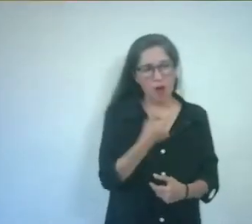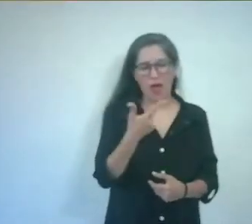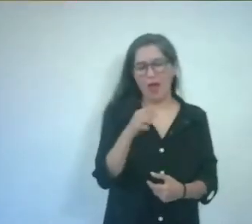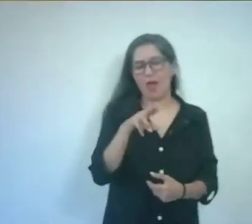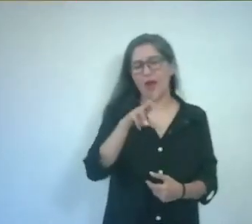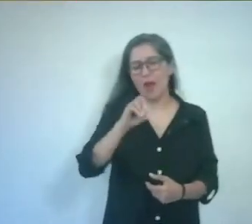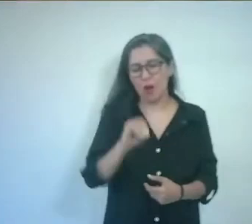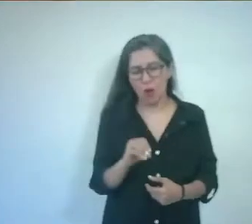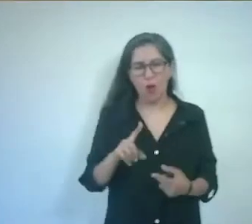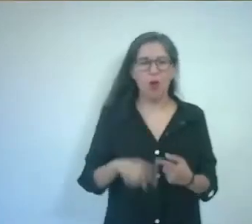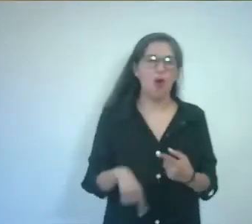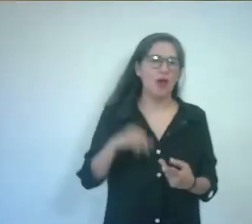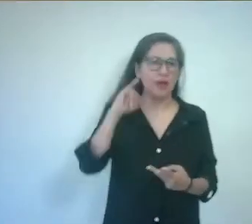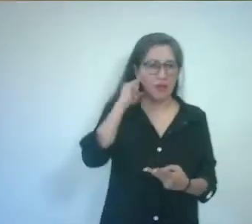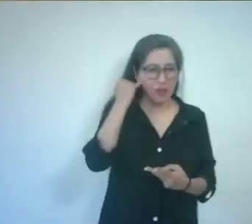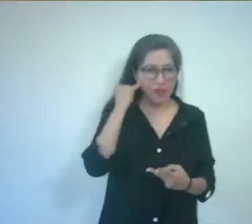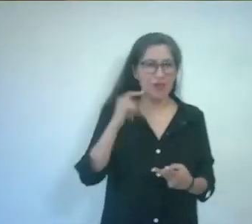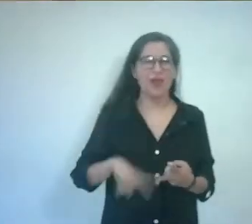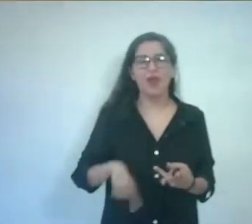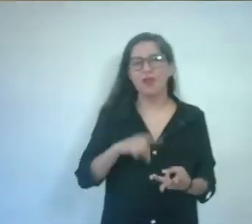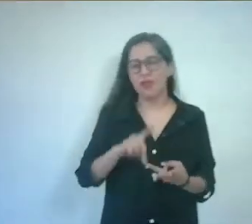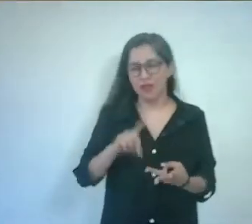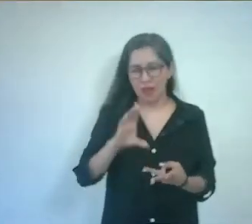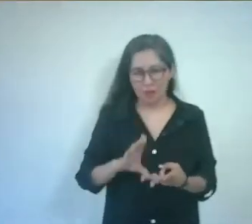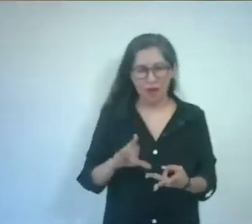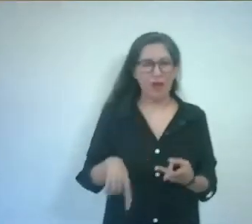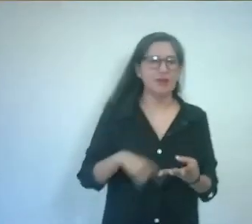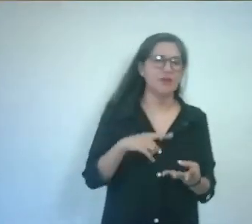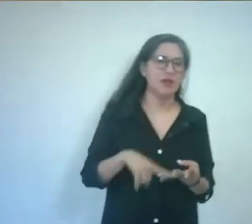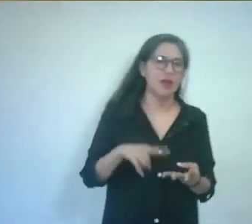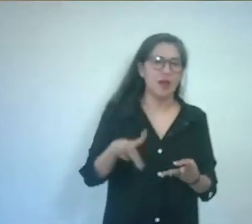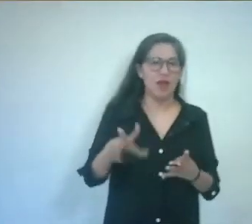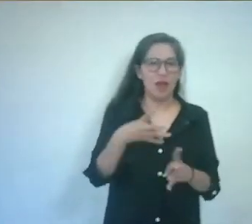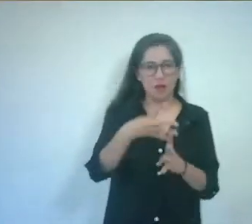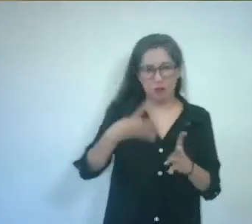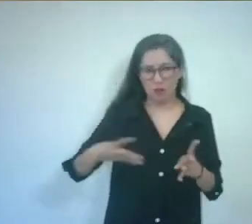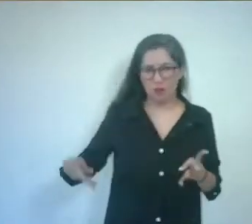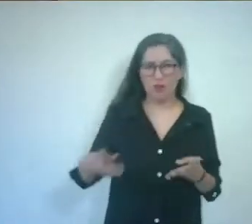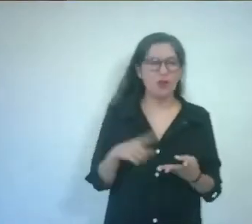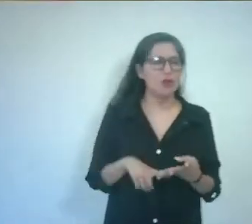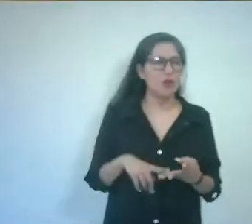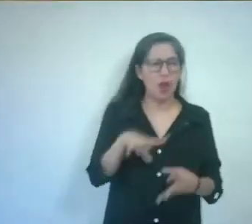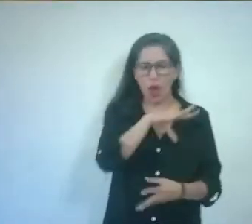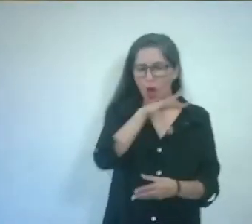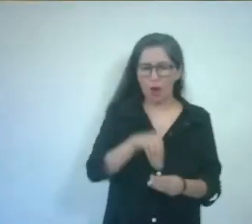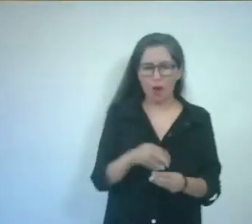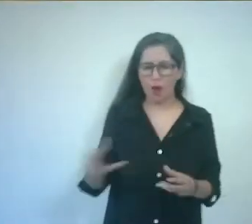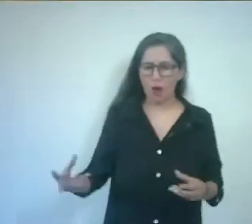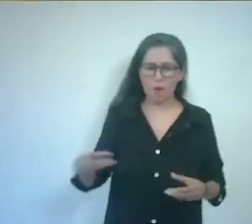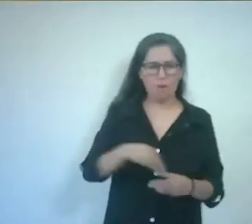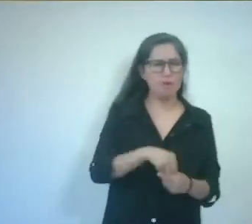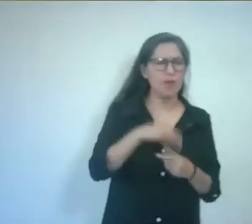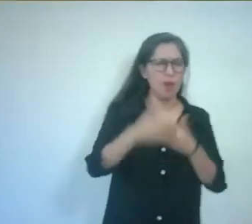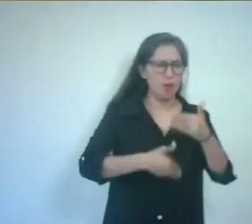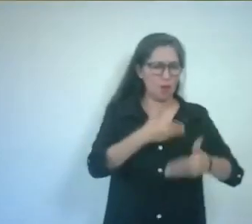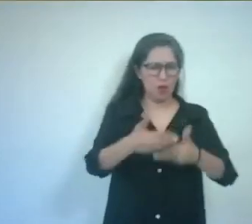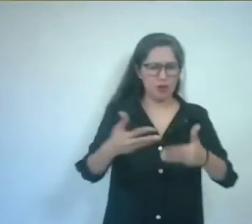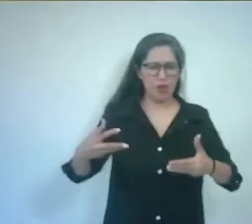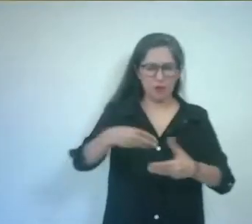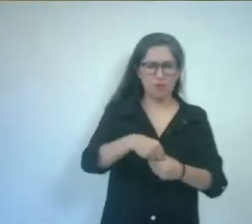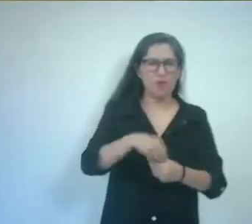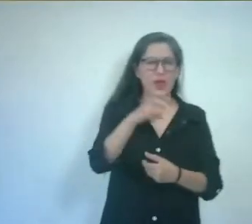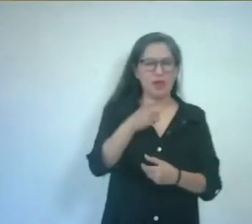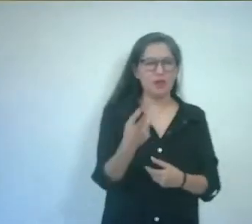los indígenas, la discapacidad de las personas de la comunidad, que estén todos incluidos en este proceso como una parte